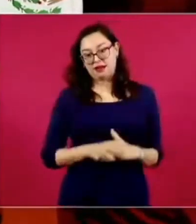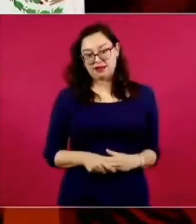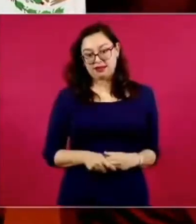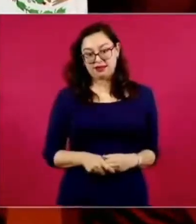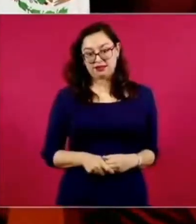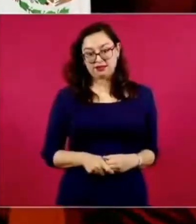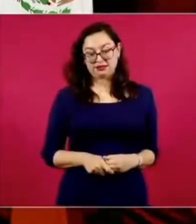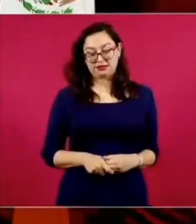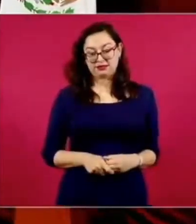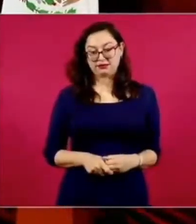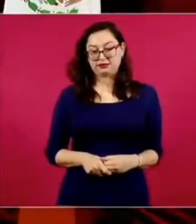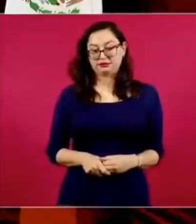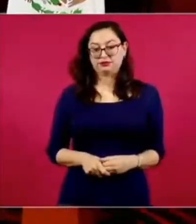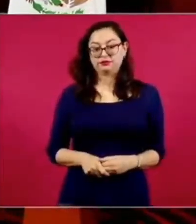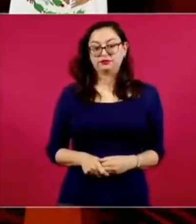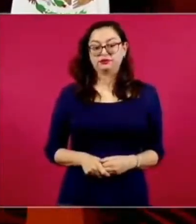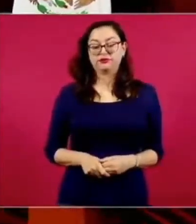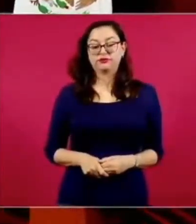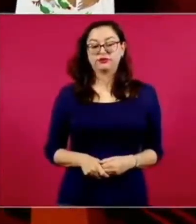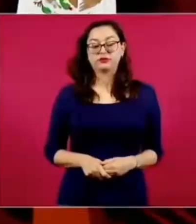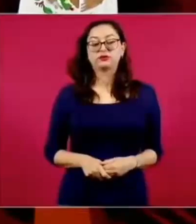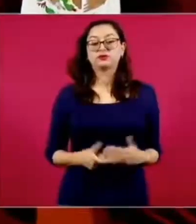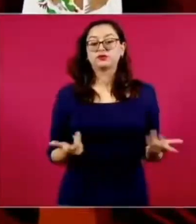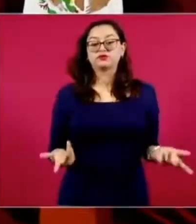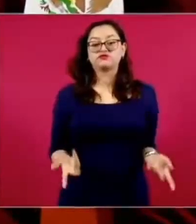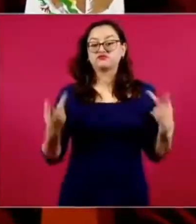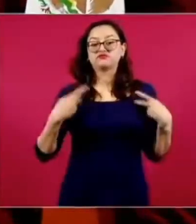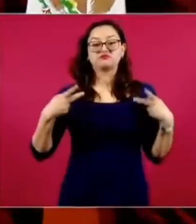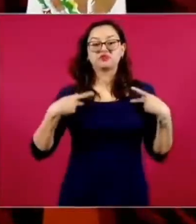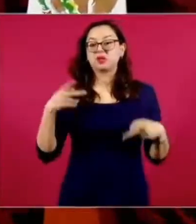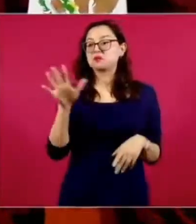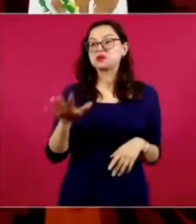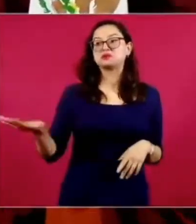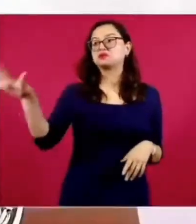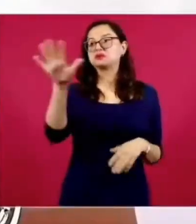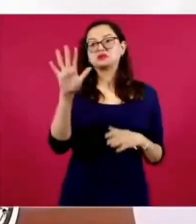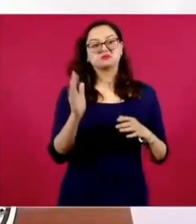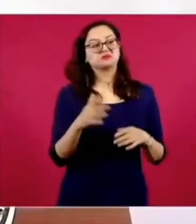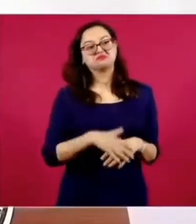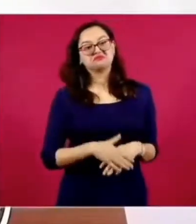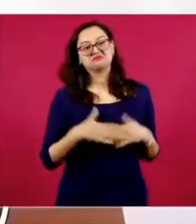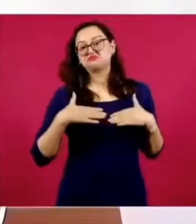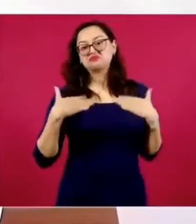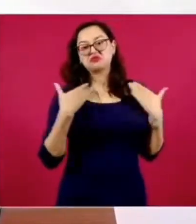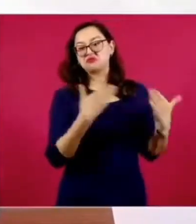de información, porque no les cree la gente.